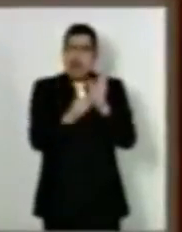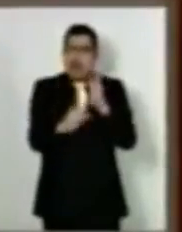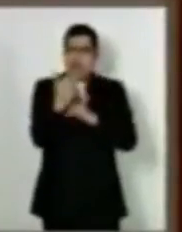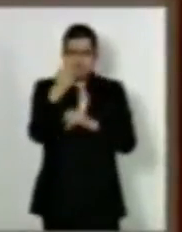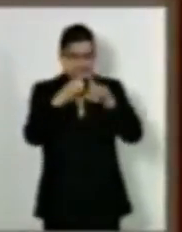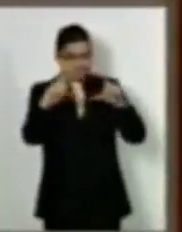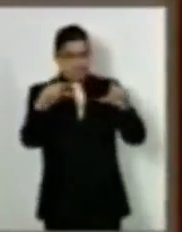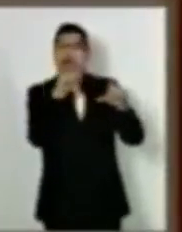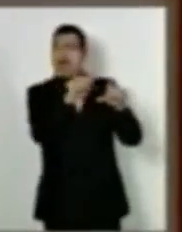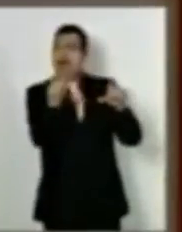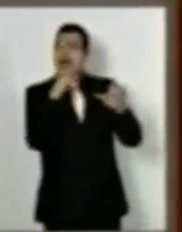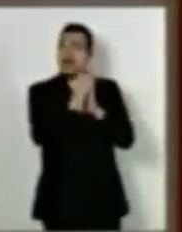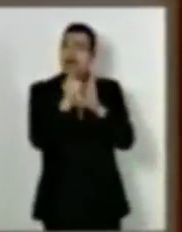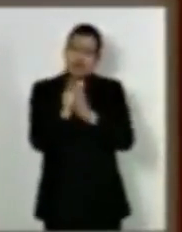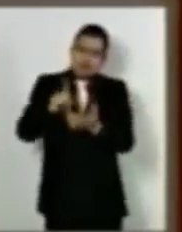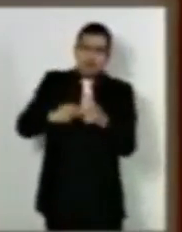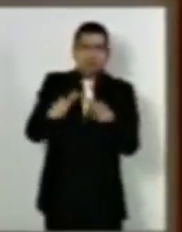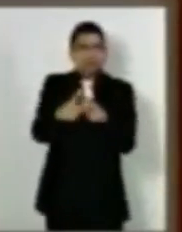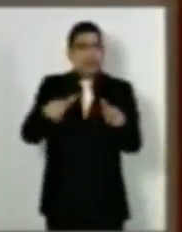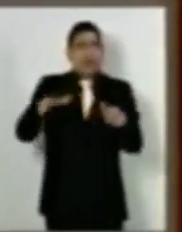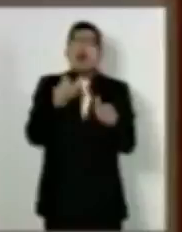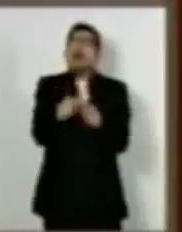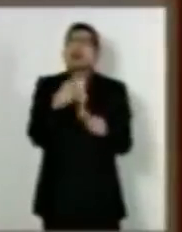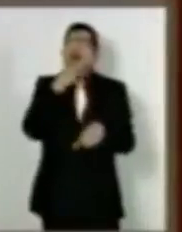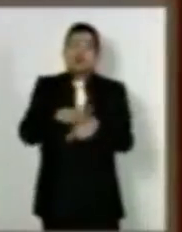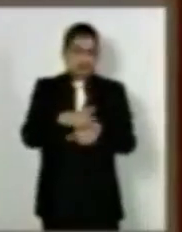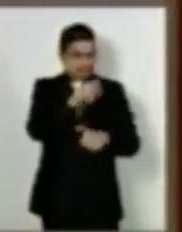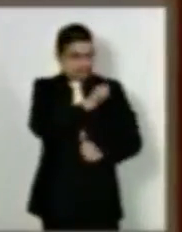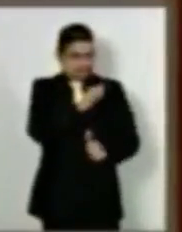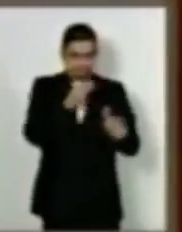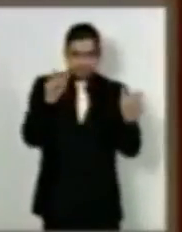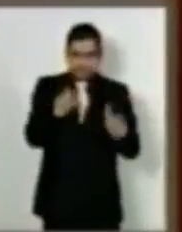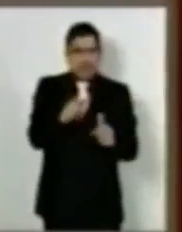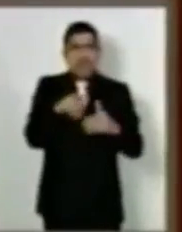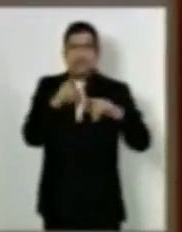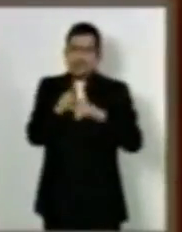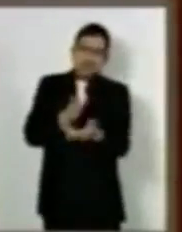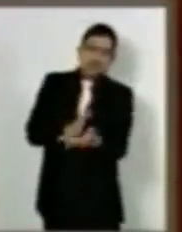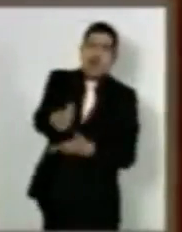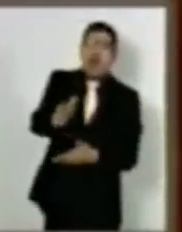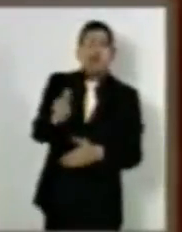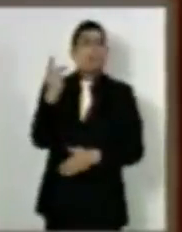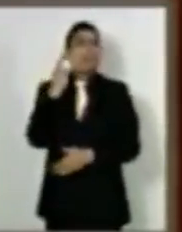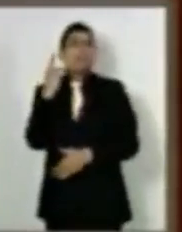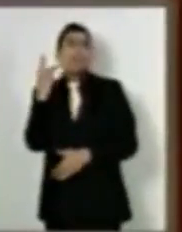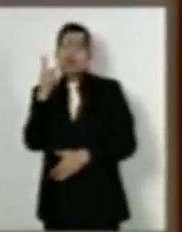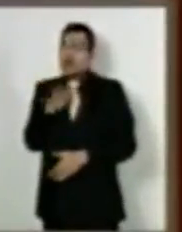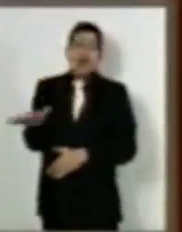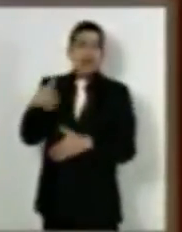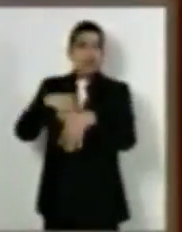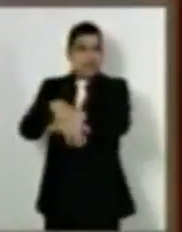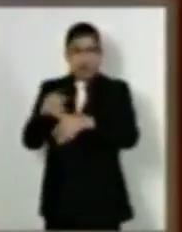8, la Ley de Seguridad Interior ordena que las movilizaciones que tengan motivo político electoral no